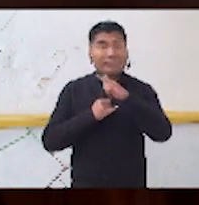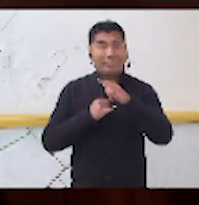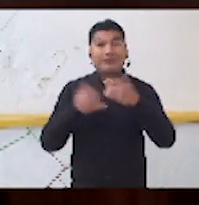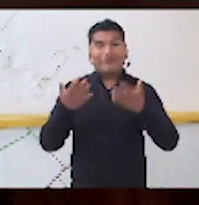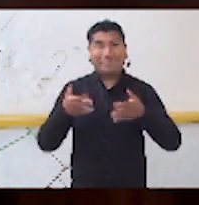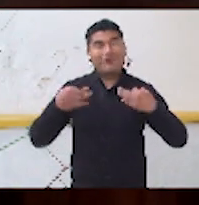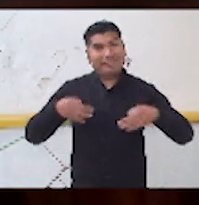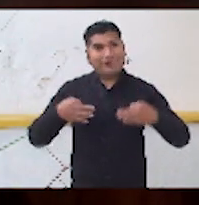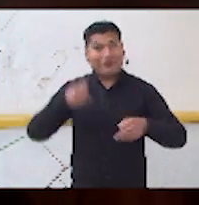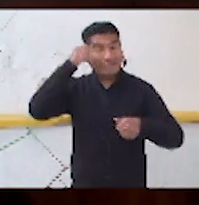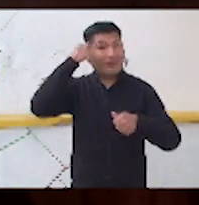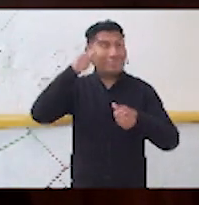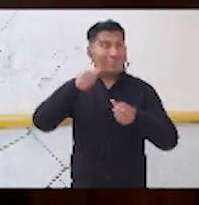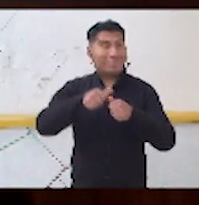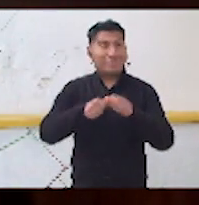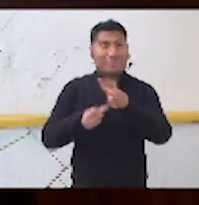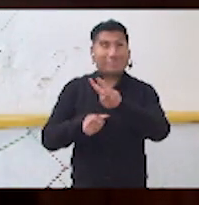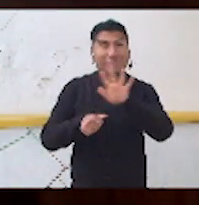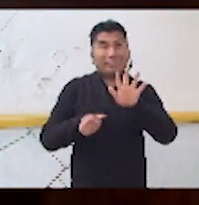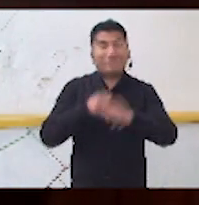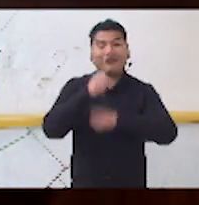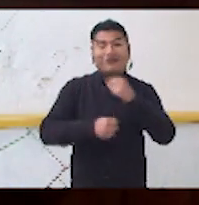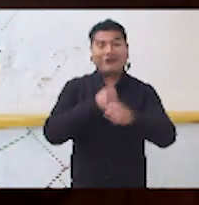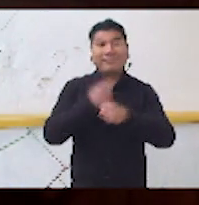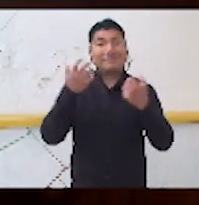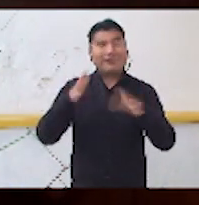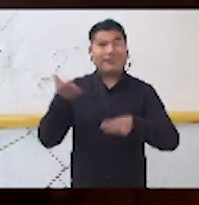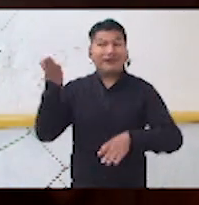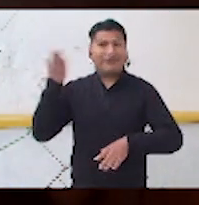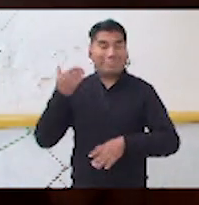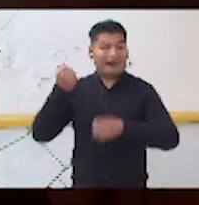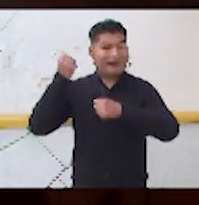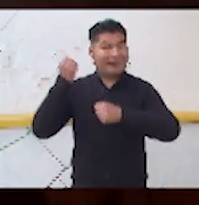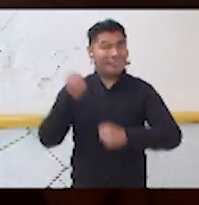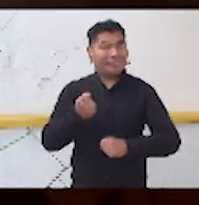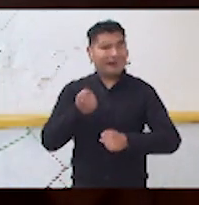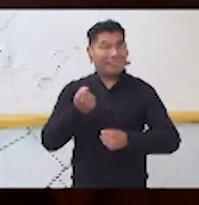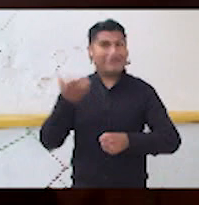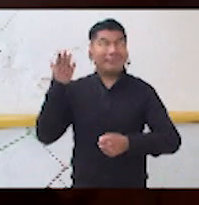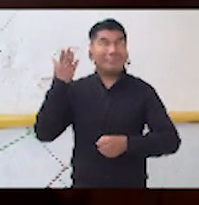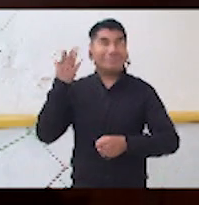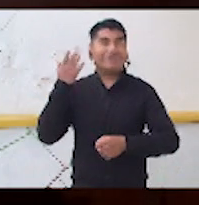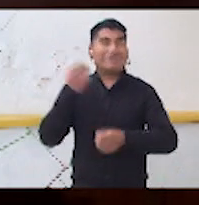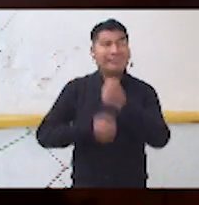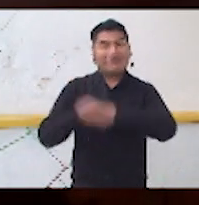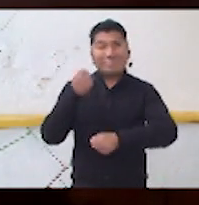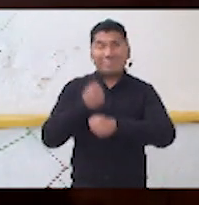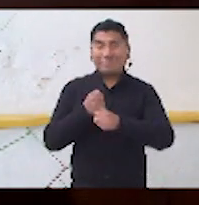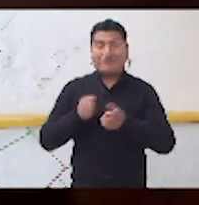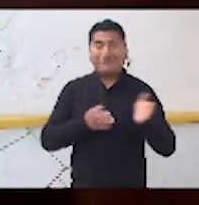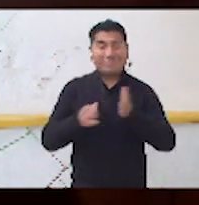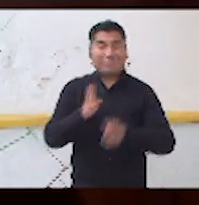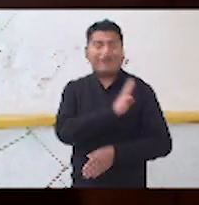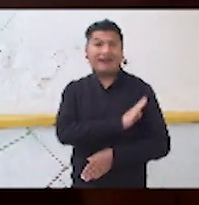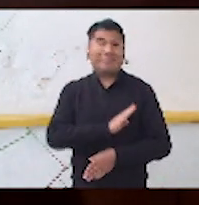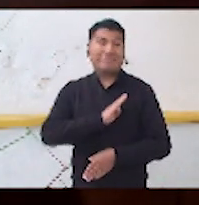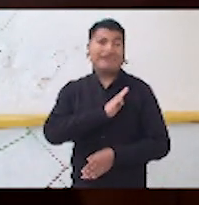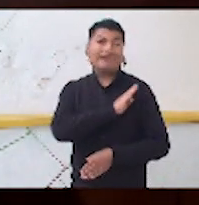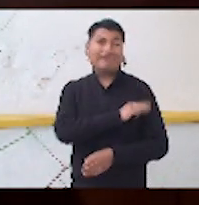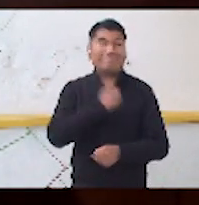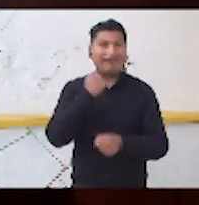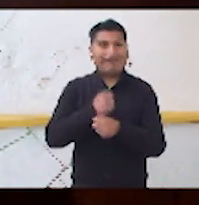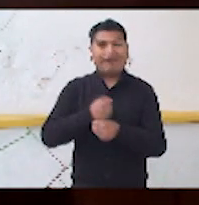fiesta. Recordamos los 25 años de su fundación. Fueron años de camino misionero, trabajo